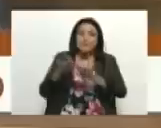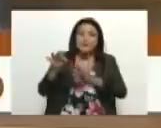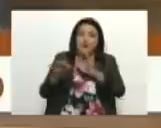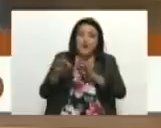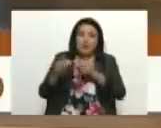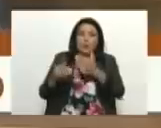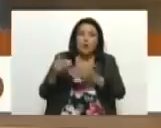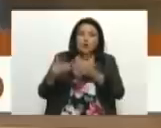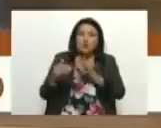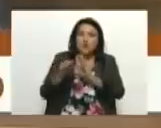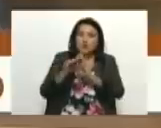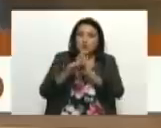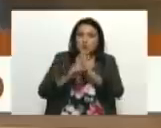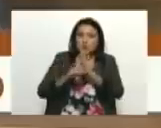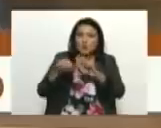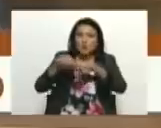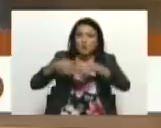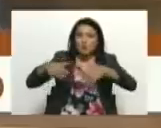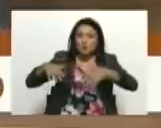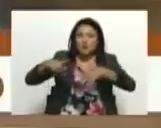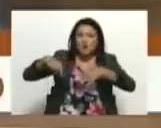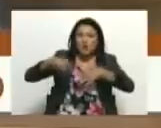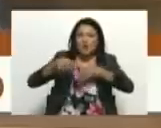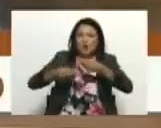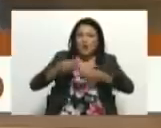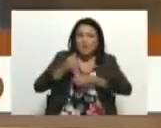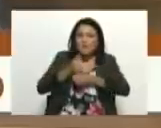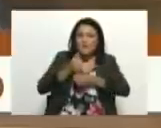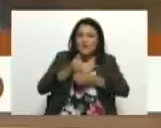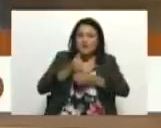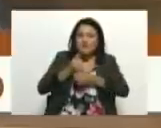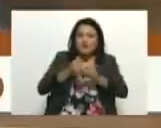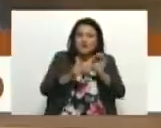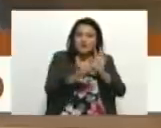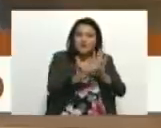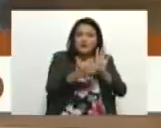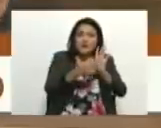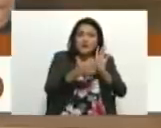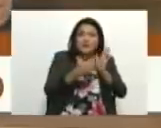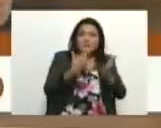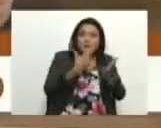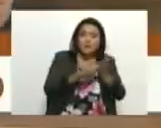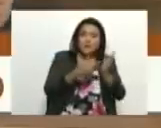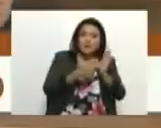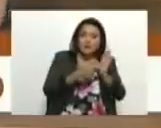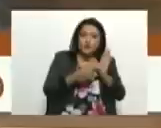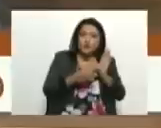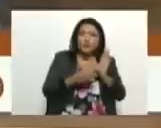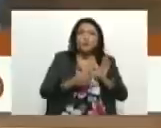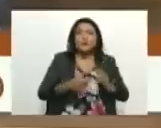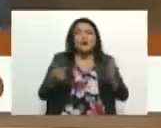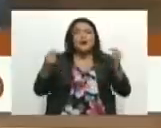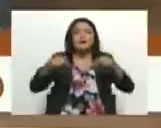y la forma como lo vamos a hacer, de acuerdo a lo que está establecido en nuestro reglamento interior